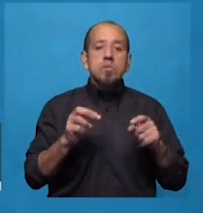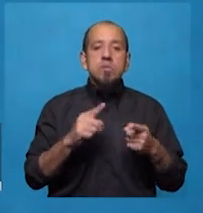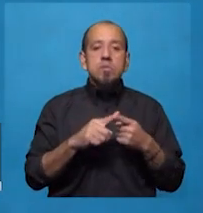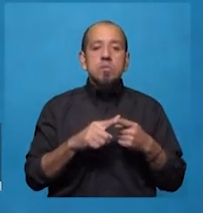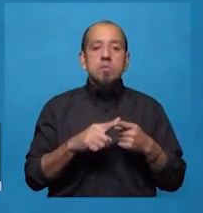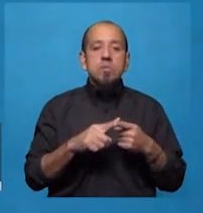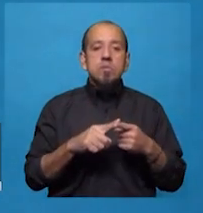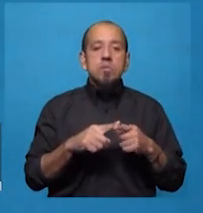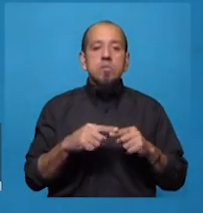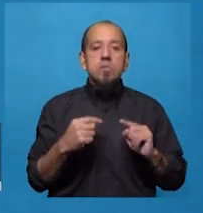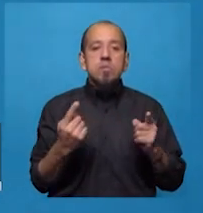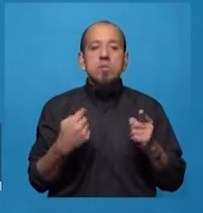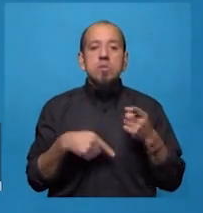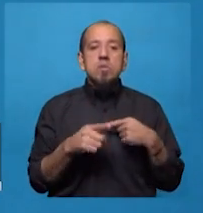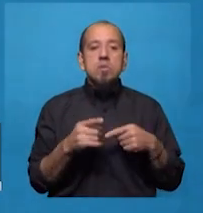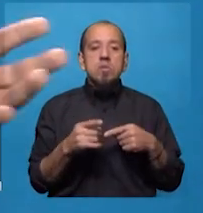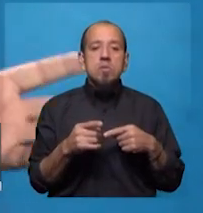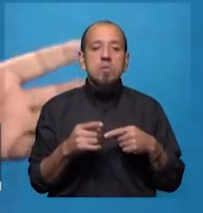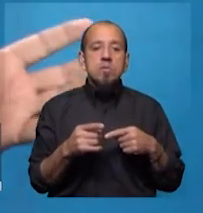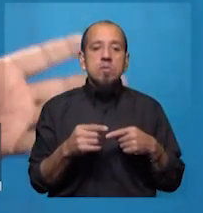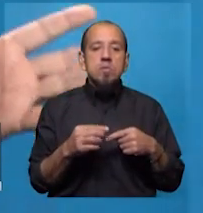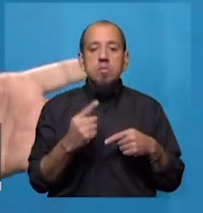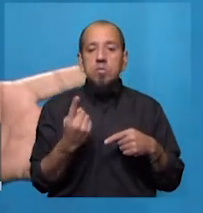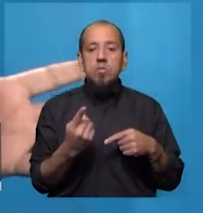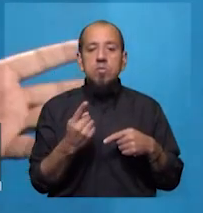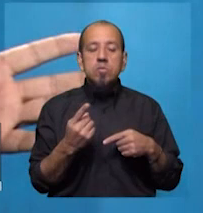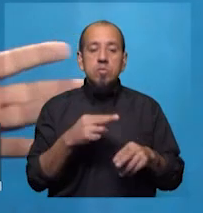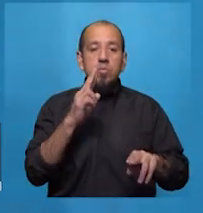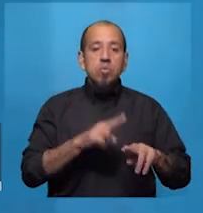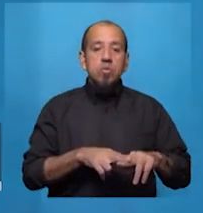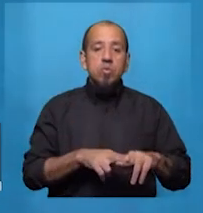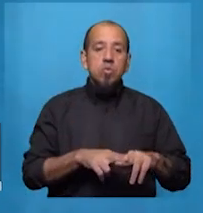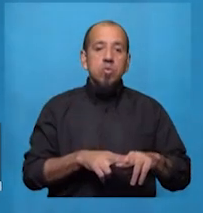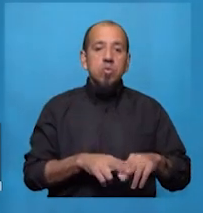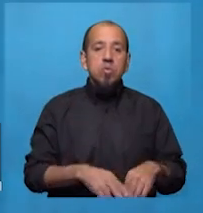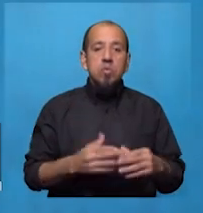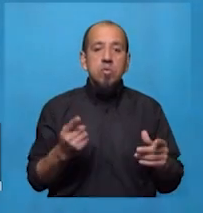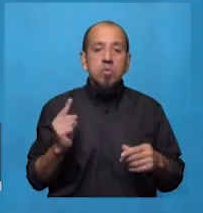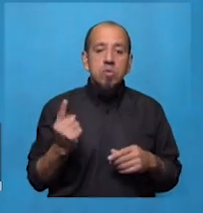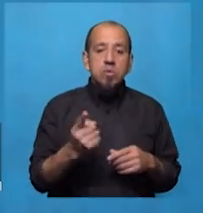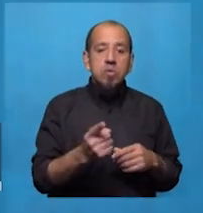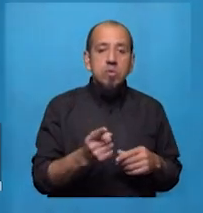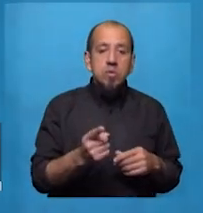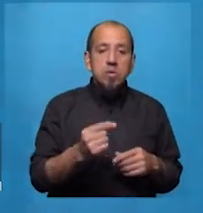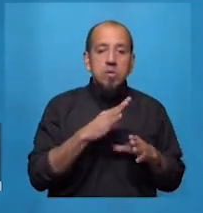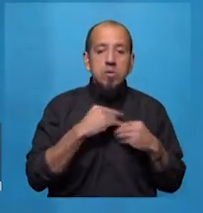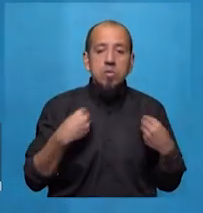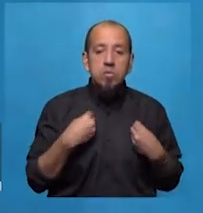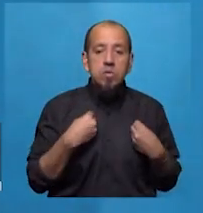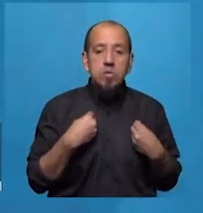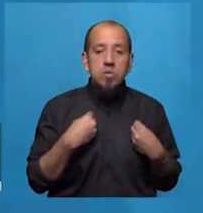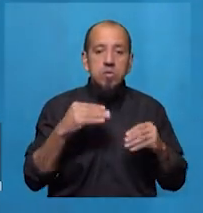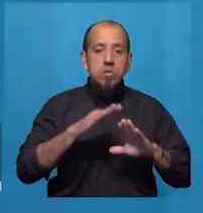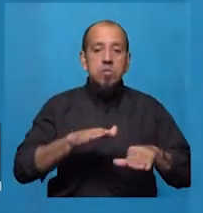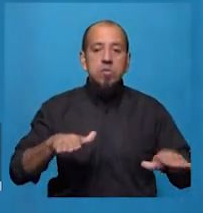o con el narcotráfico pero una pareja que fue asesinada iban a buscar a los chiquilines a la escuela con esos niños